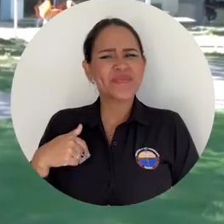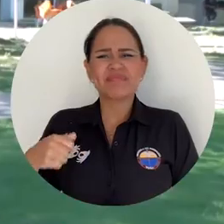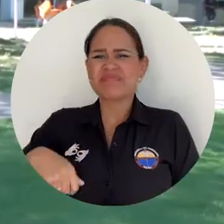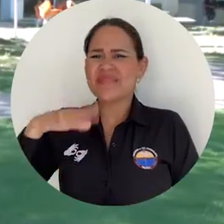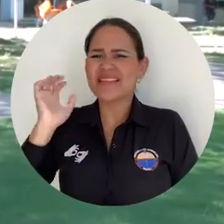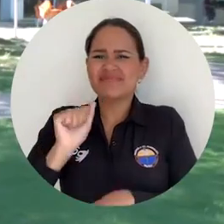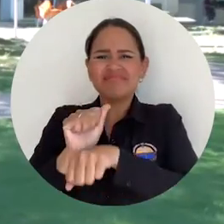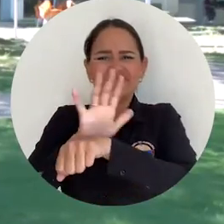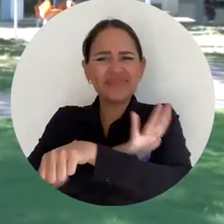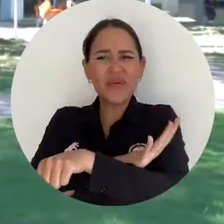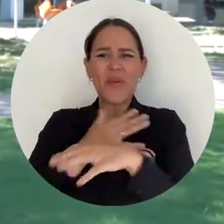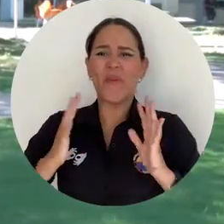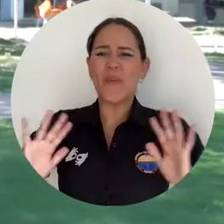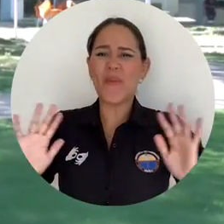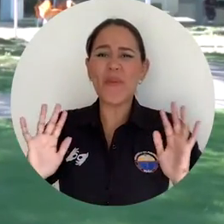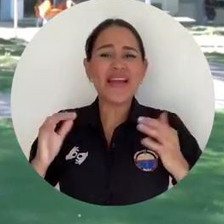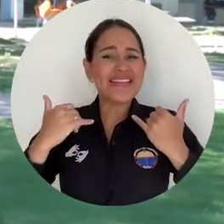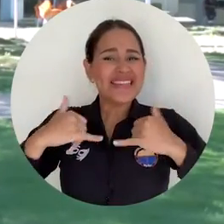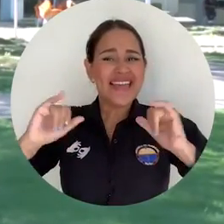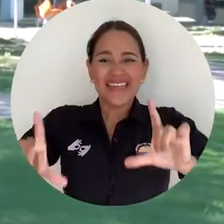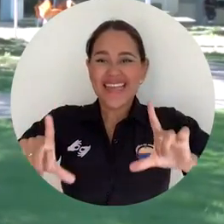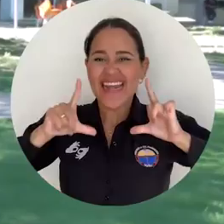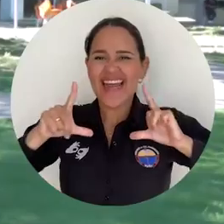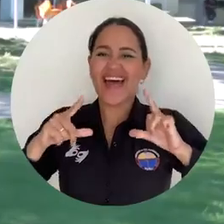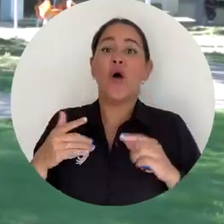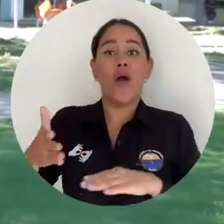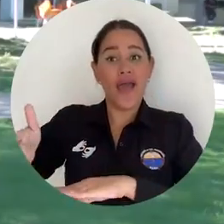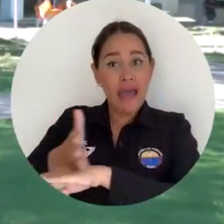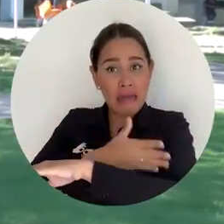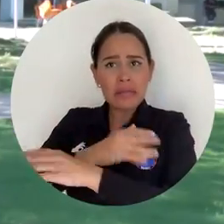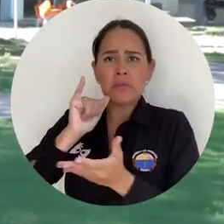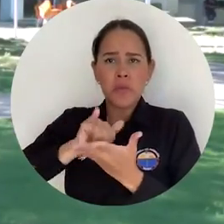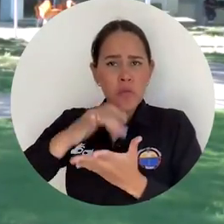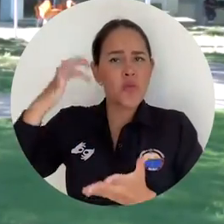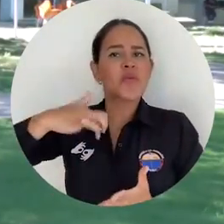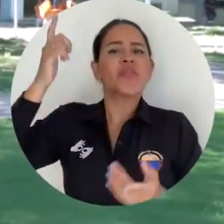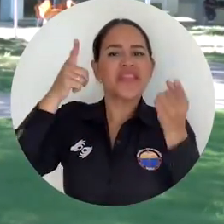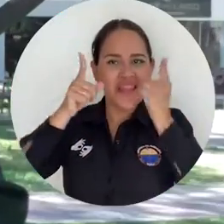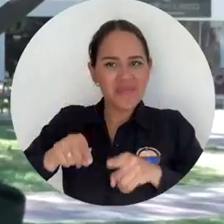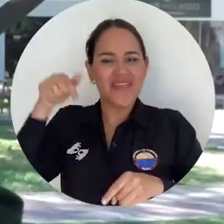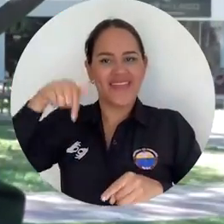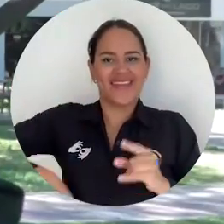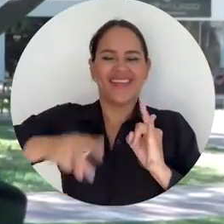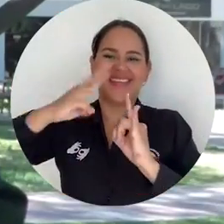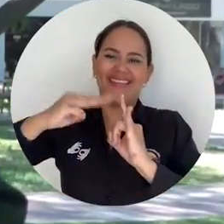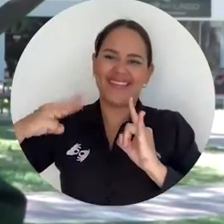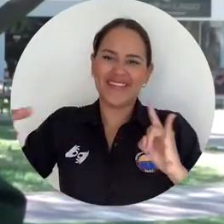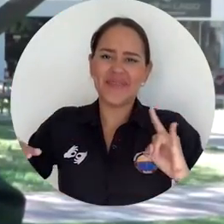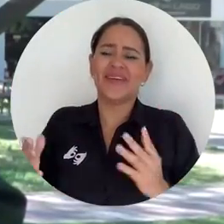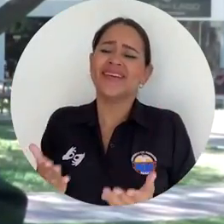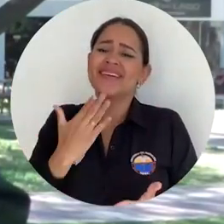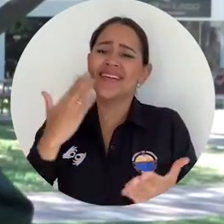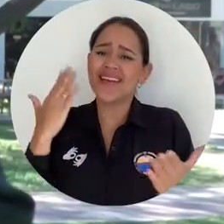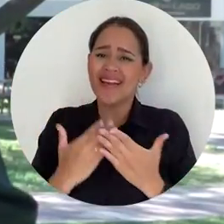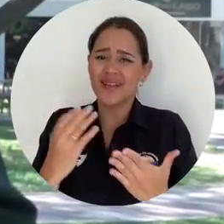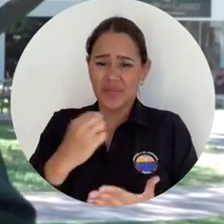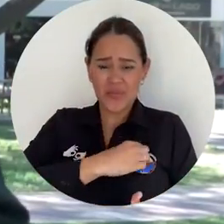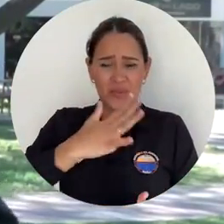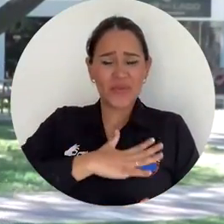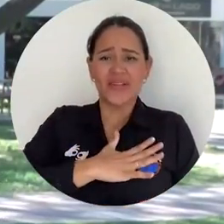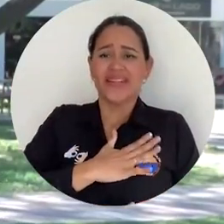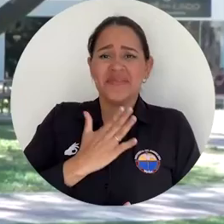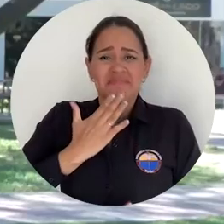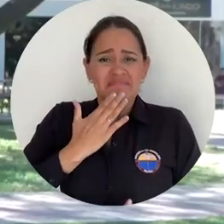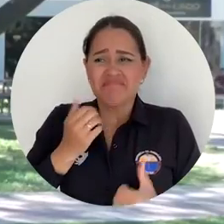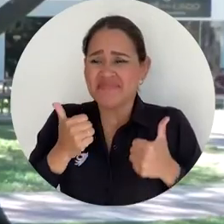Estoy muy emocionada de poderme graduar en esta universidad en donde también hice el pregrado que me hayan dado la oportunidad que haya tenido